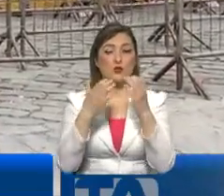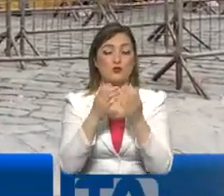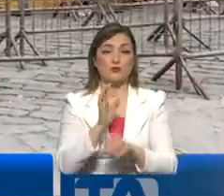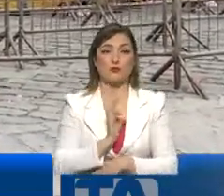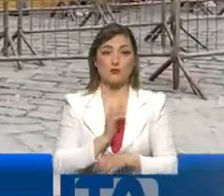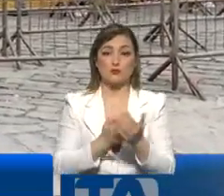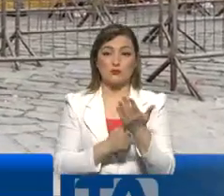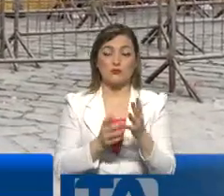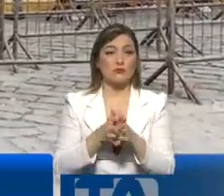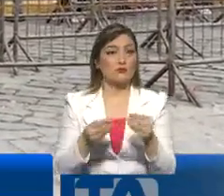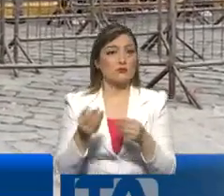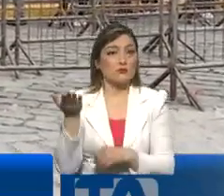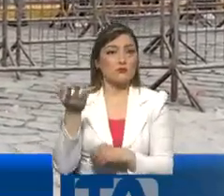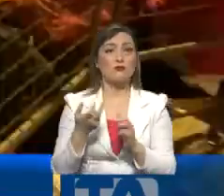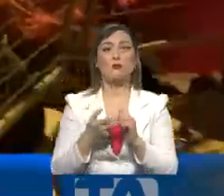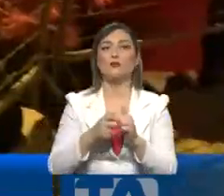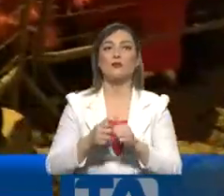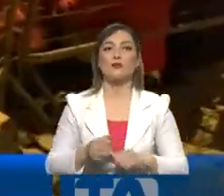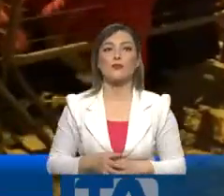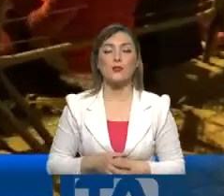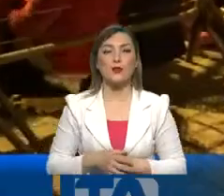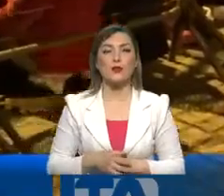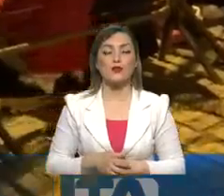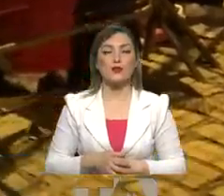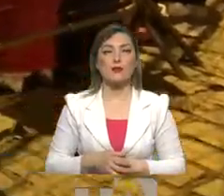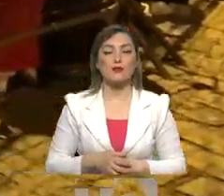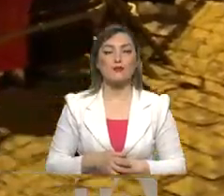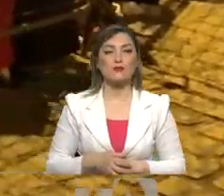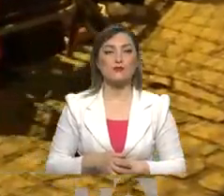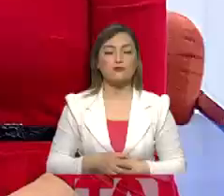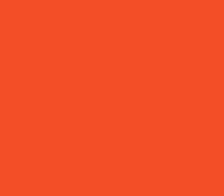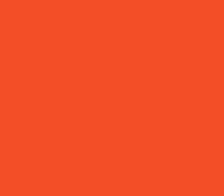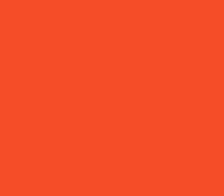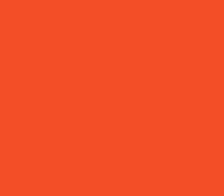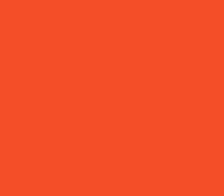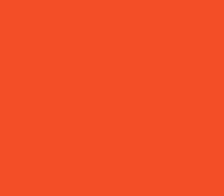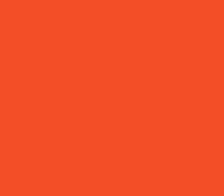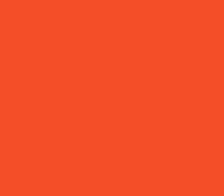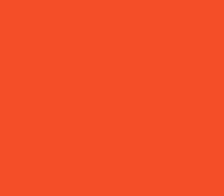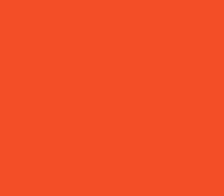técnica para tratar de resolver este problema. En Cuenca, Iván Rodríguez, 24 horas.